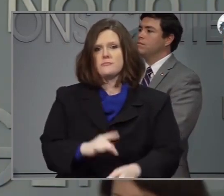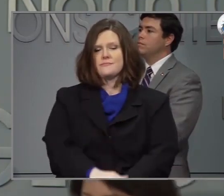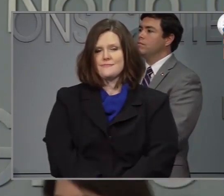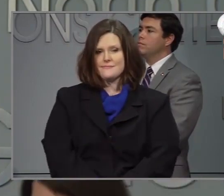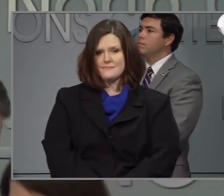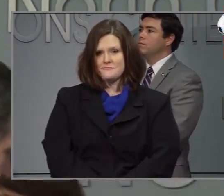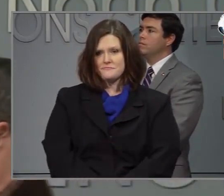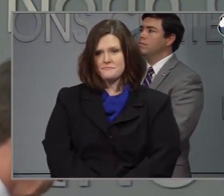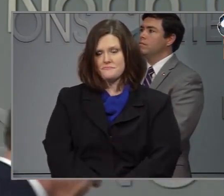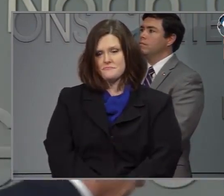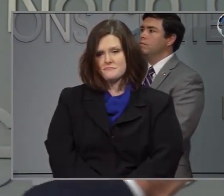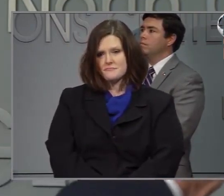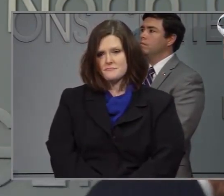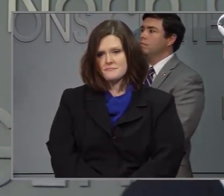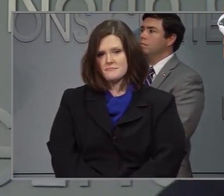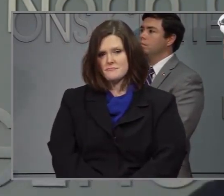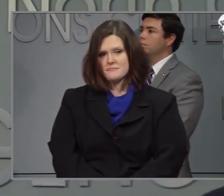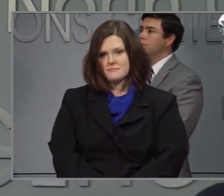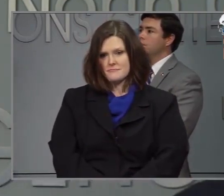informe doctora